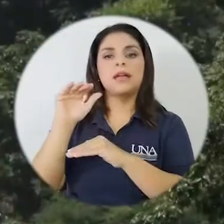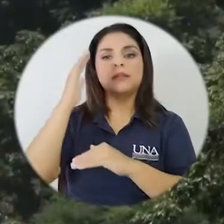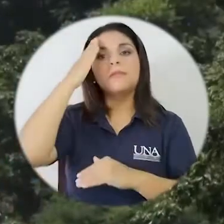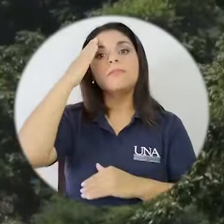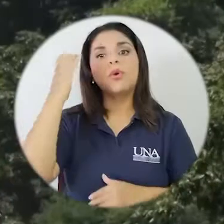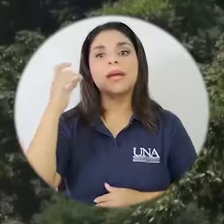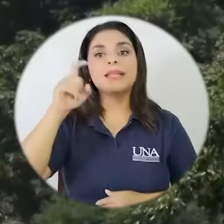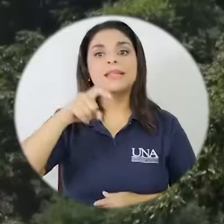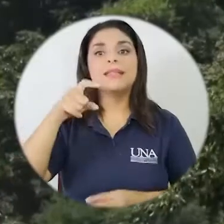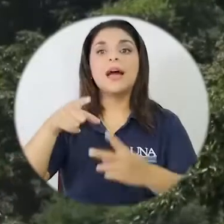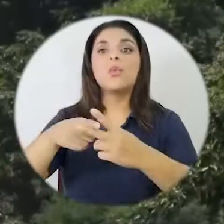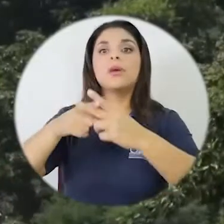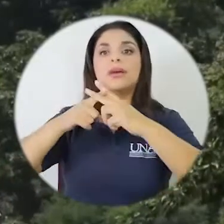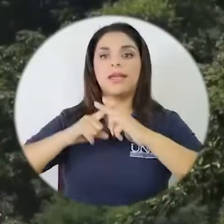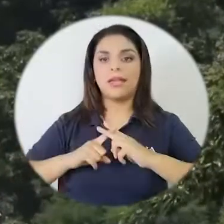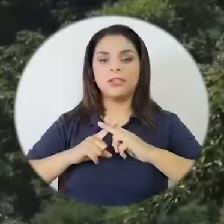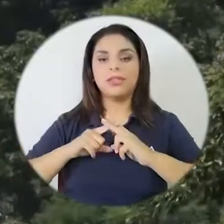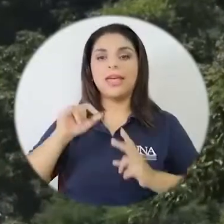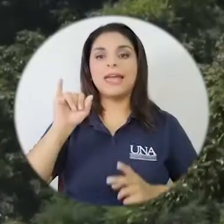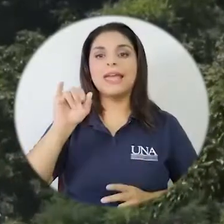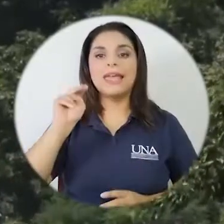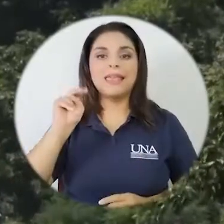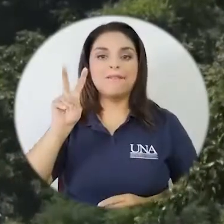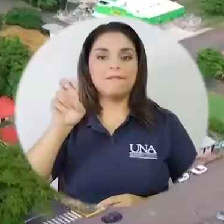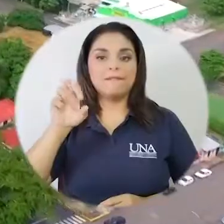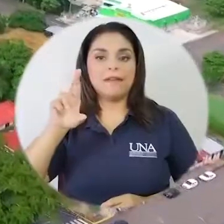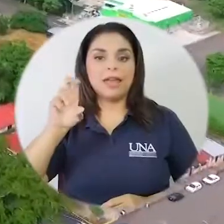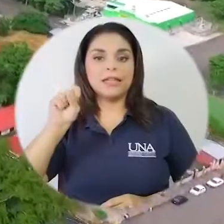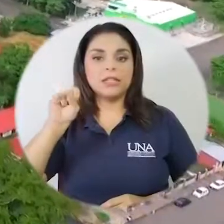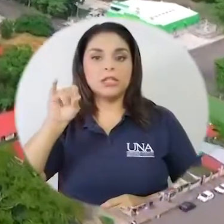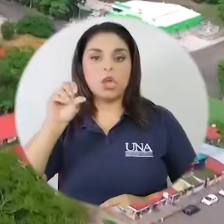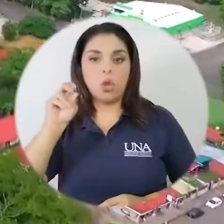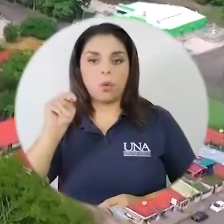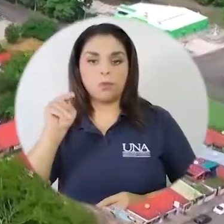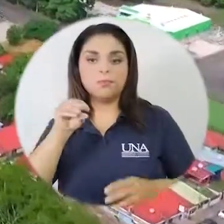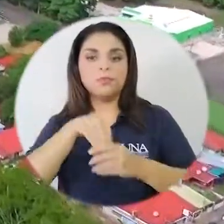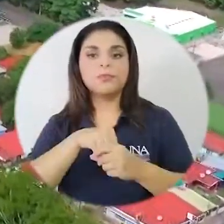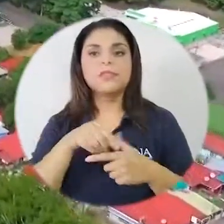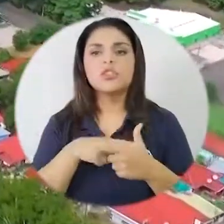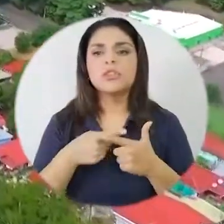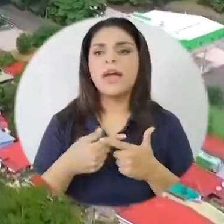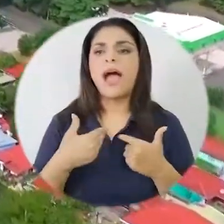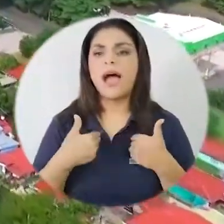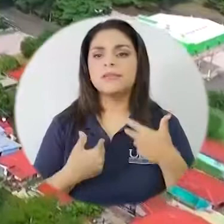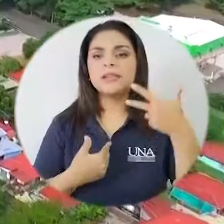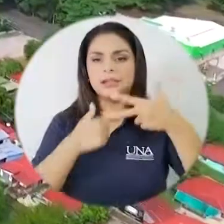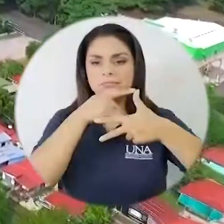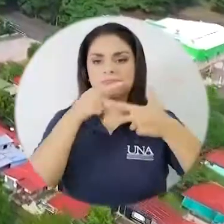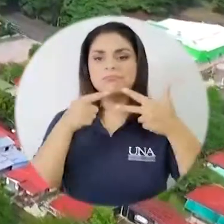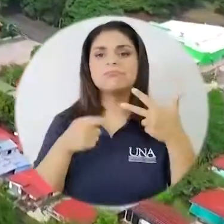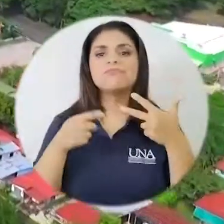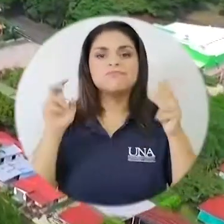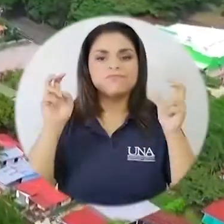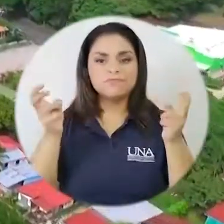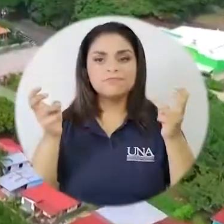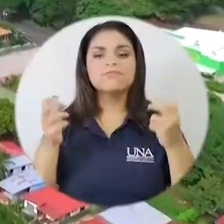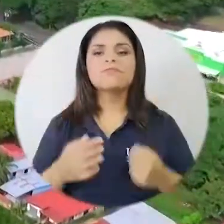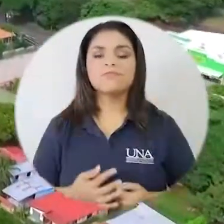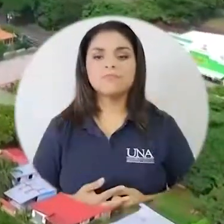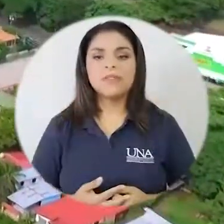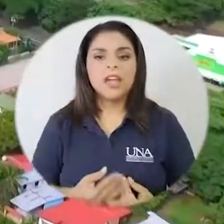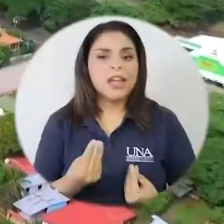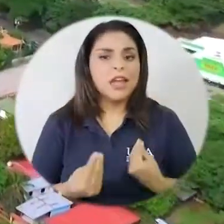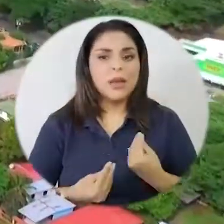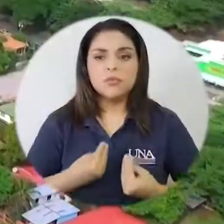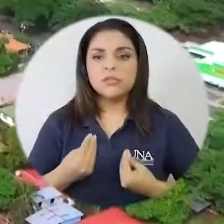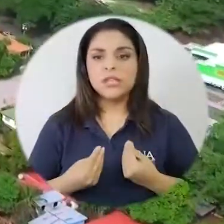porque requiere un crédito de inversión. Entonces, uno tiene tres grandes componentes. ¿Qué hemos hecho? En todo lo que tiene que